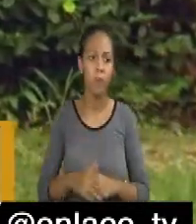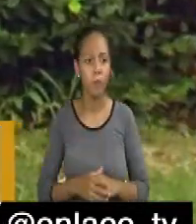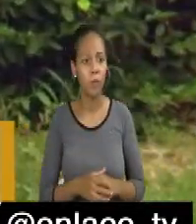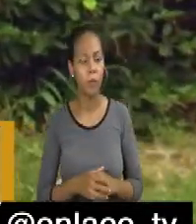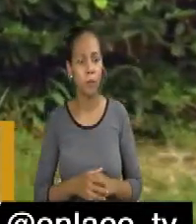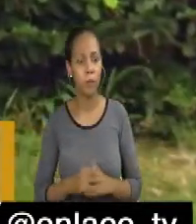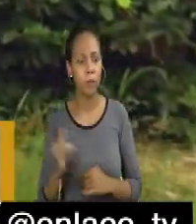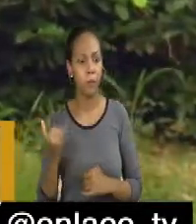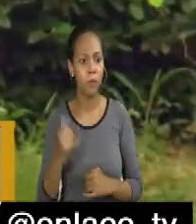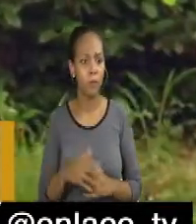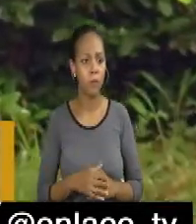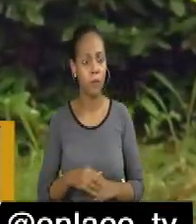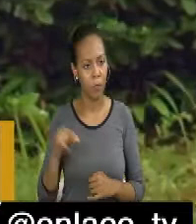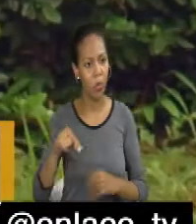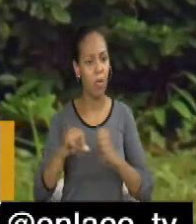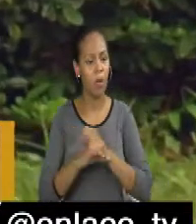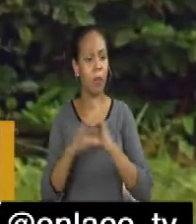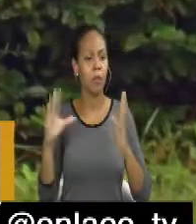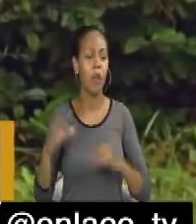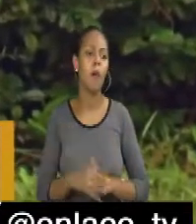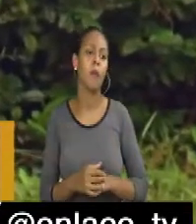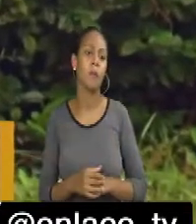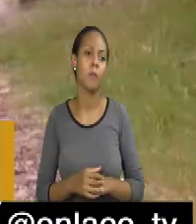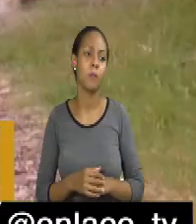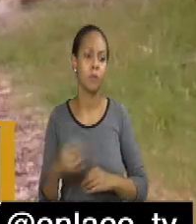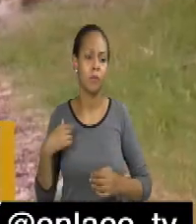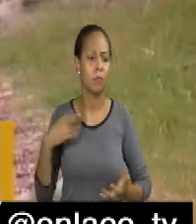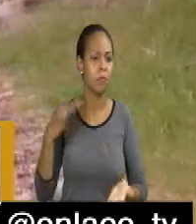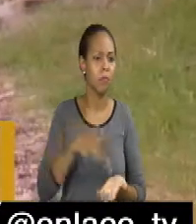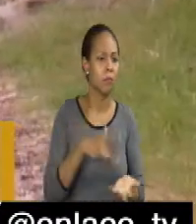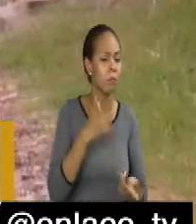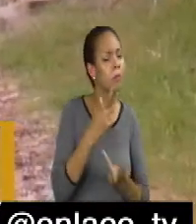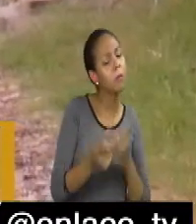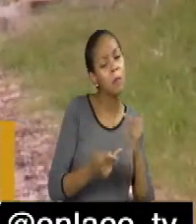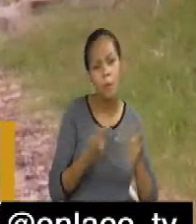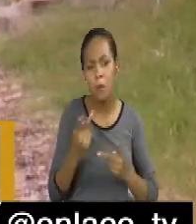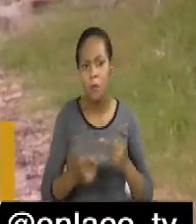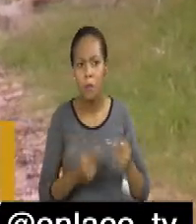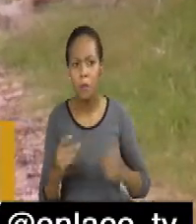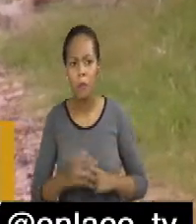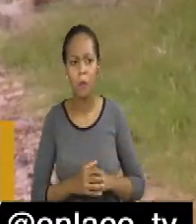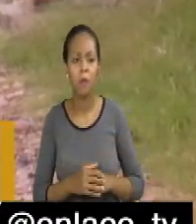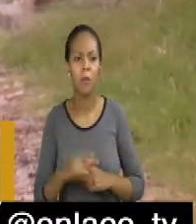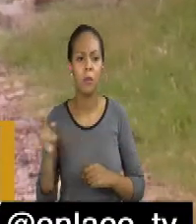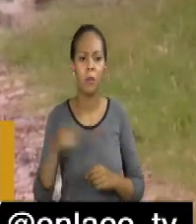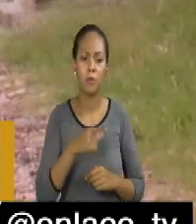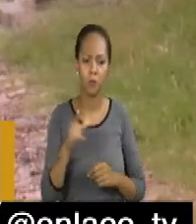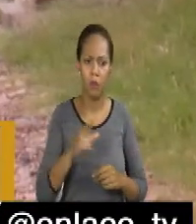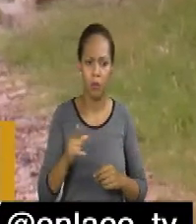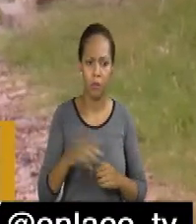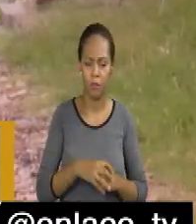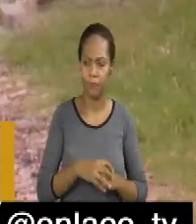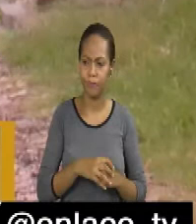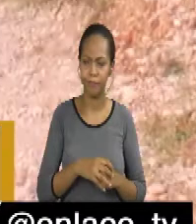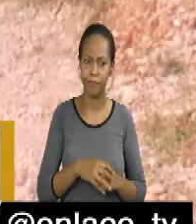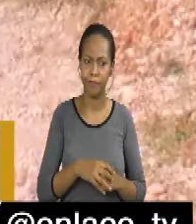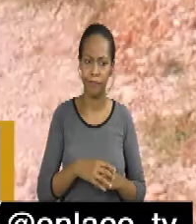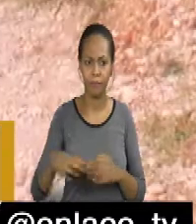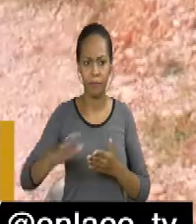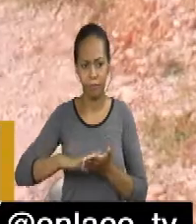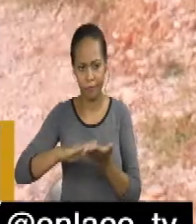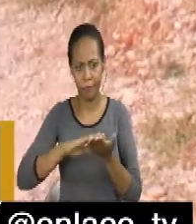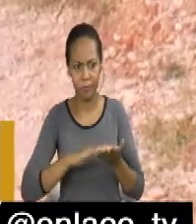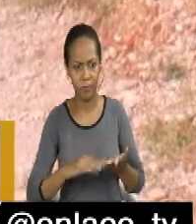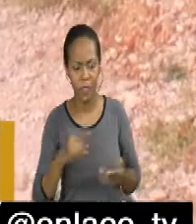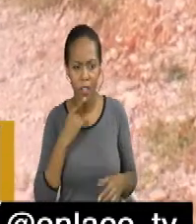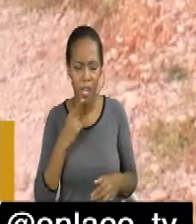esta mañana estuvieron visitándolo aquí la agricultura y le dijeron que